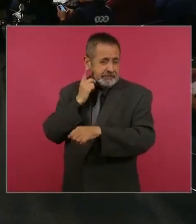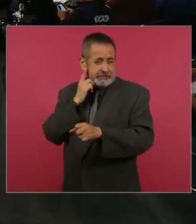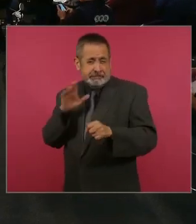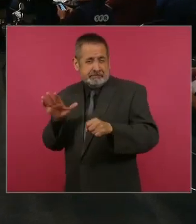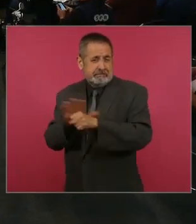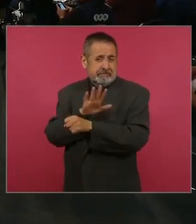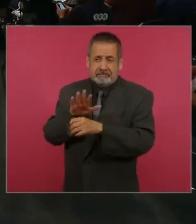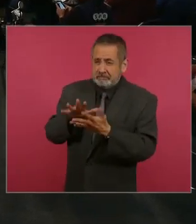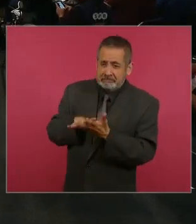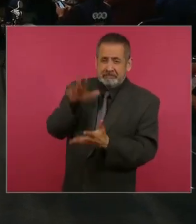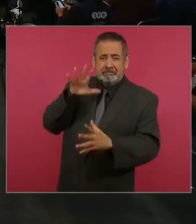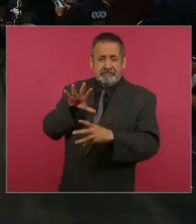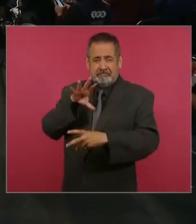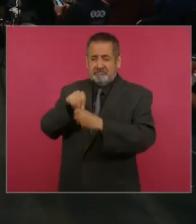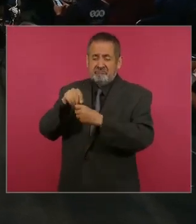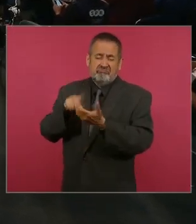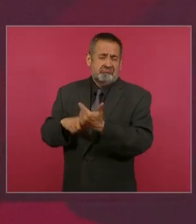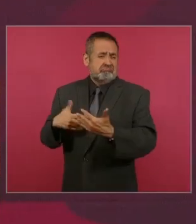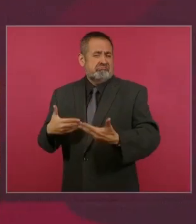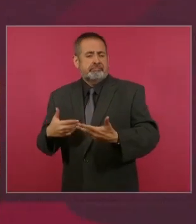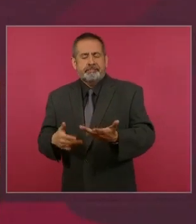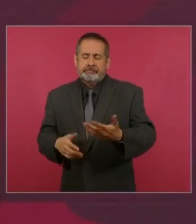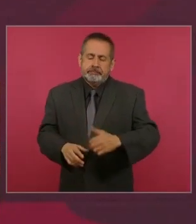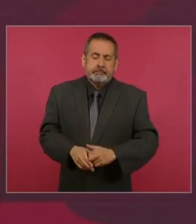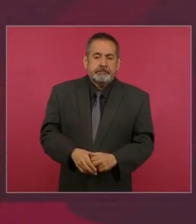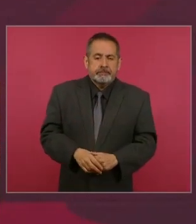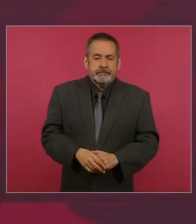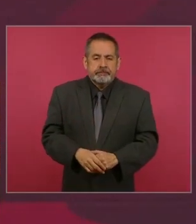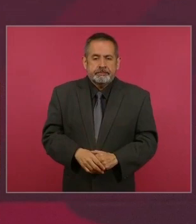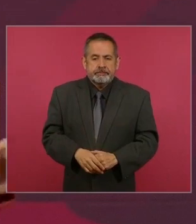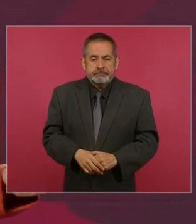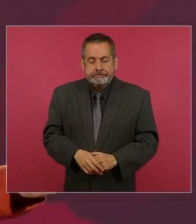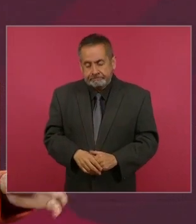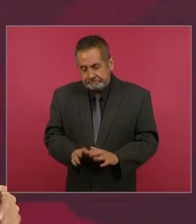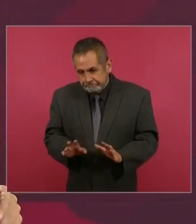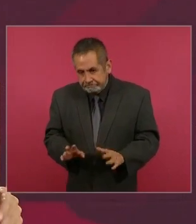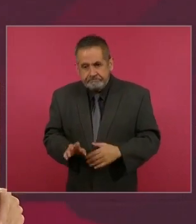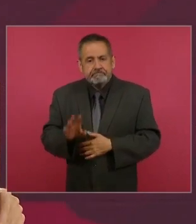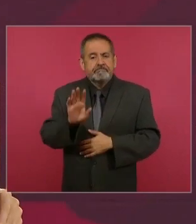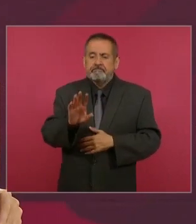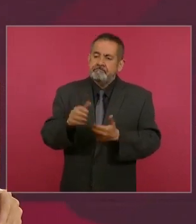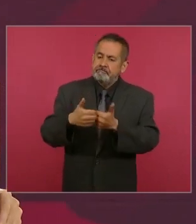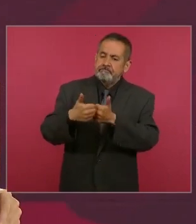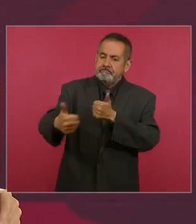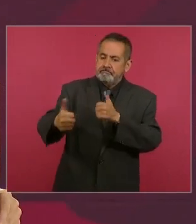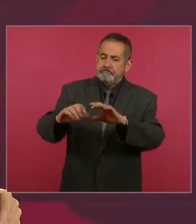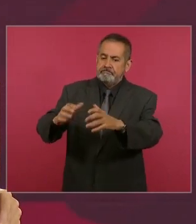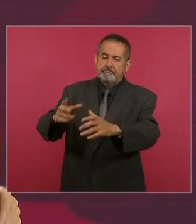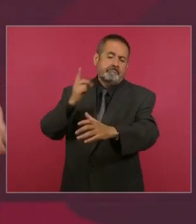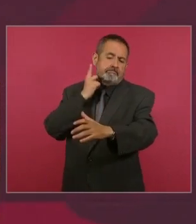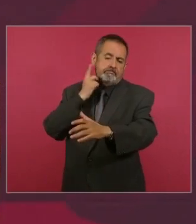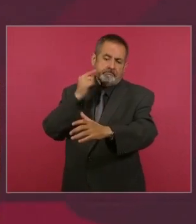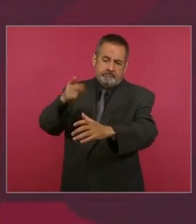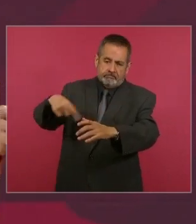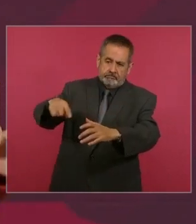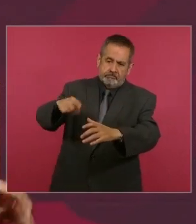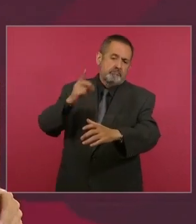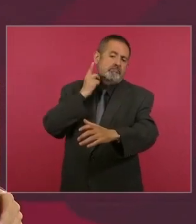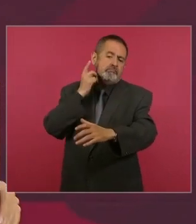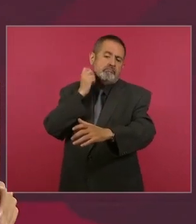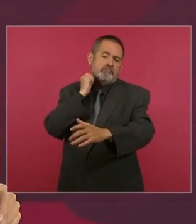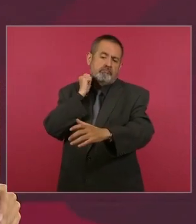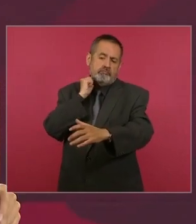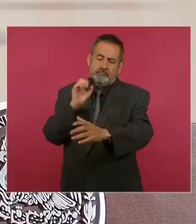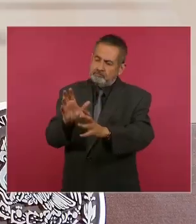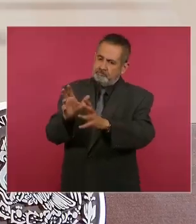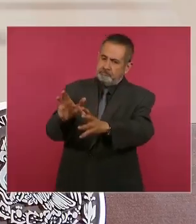próxima legislatura? Por favor. Bueno, tiene que ver ya con la división de poderes. Ayer hablábamos, le toca en específico a la